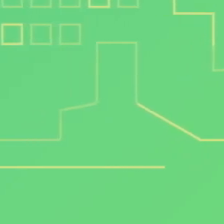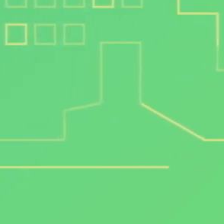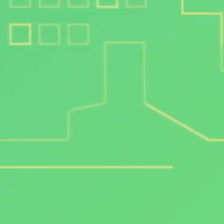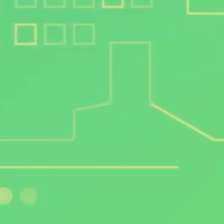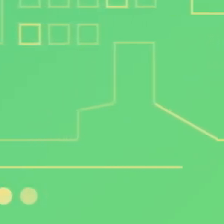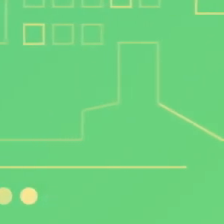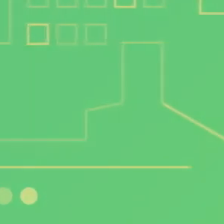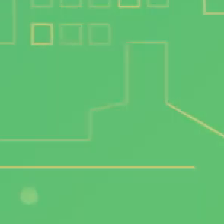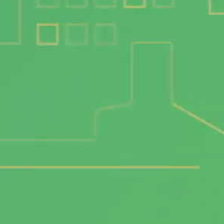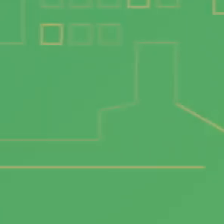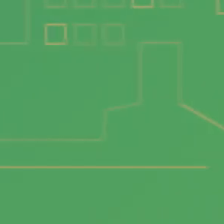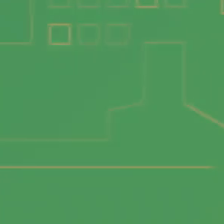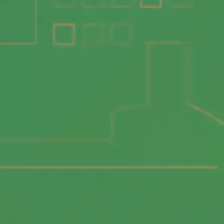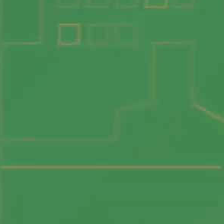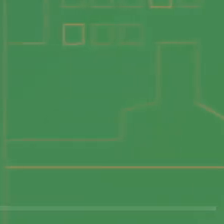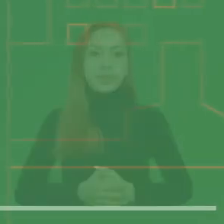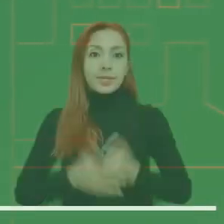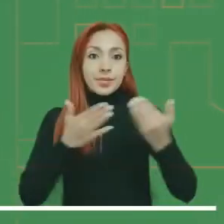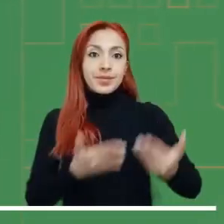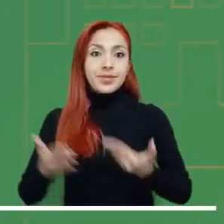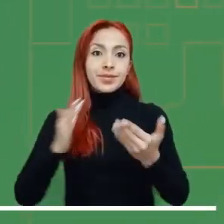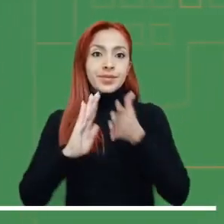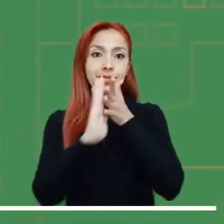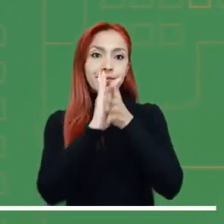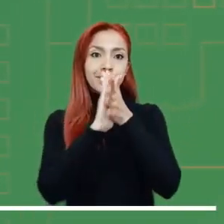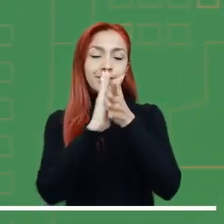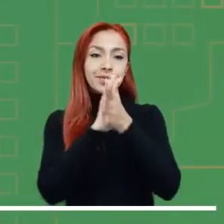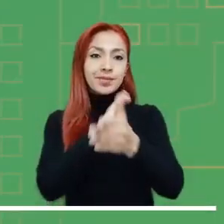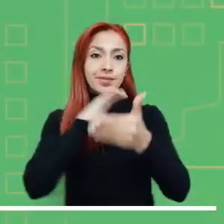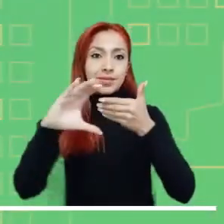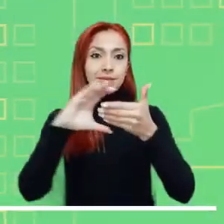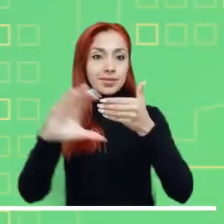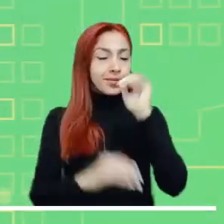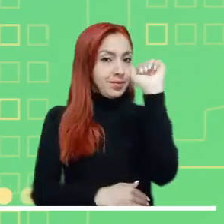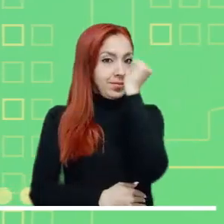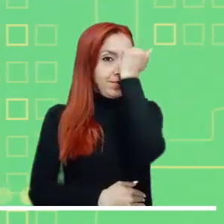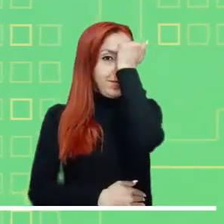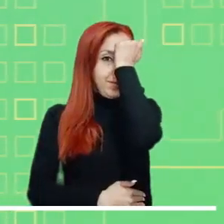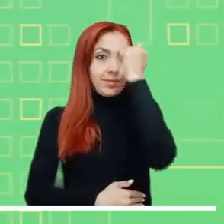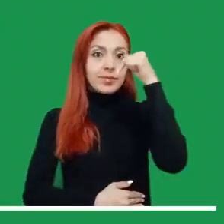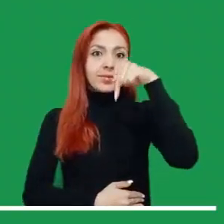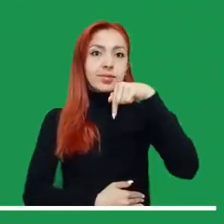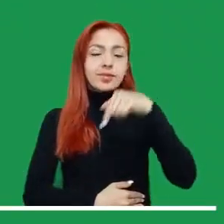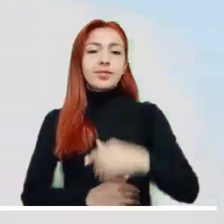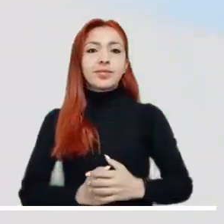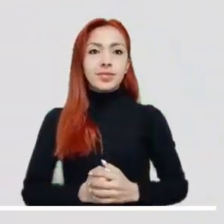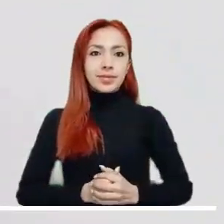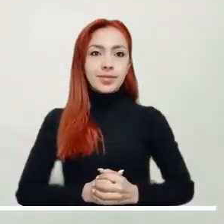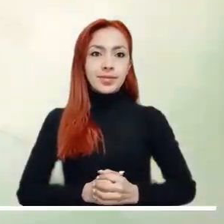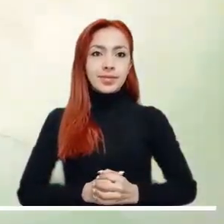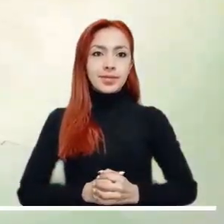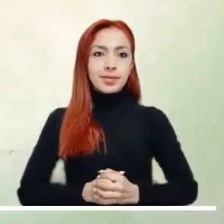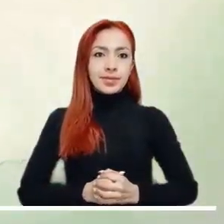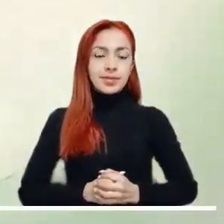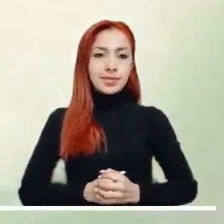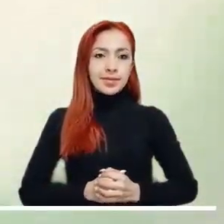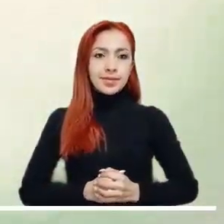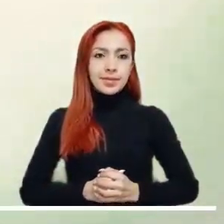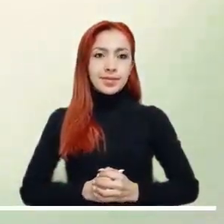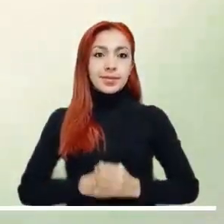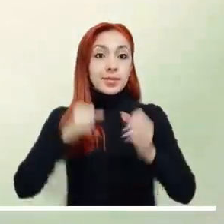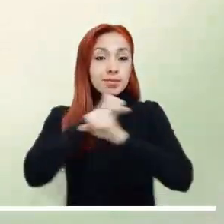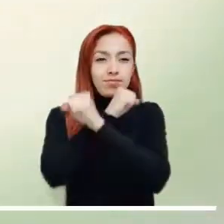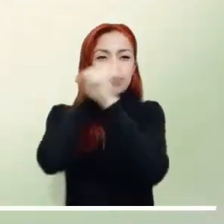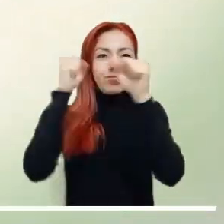Bienvenidos a conocer la información más reciente y relevante del pronóstico del tiempo. La mañana caribeña